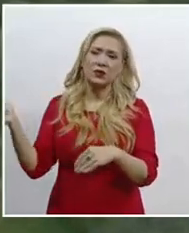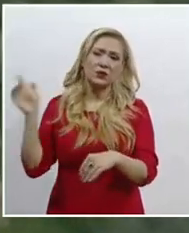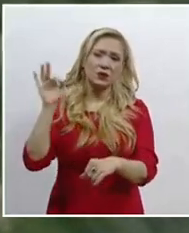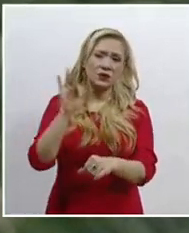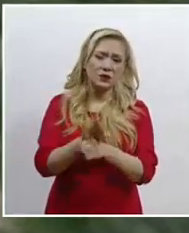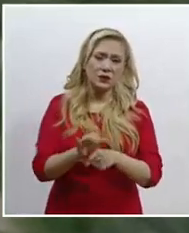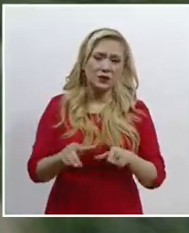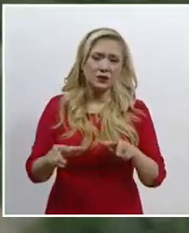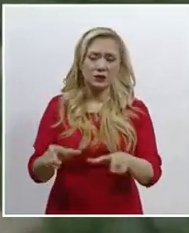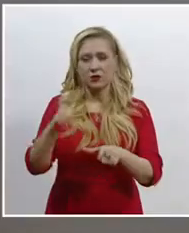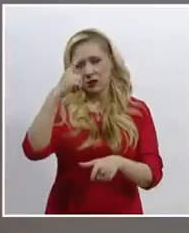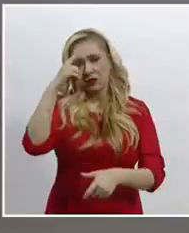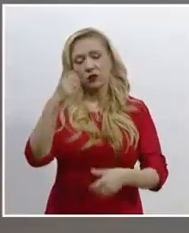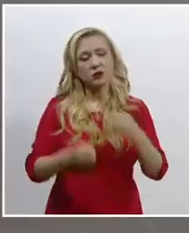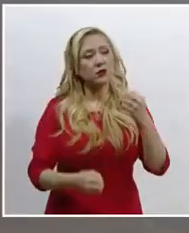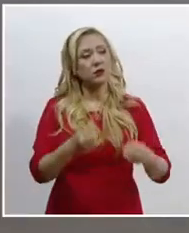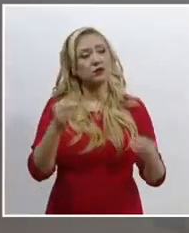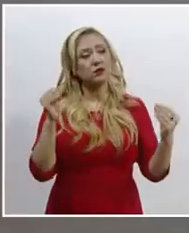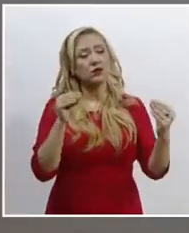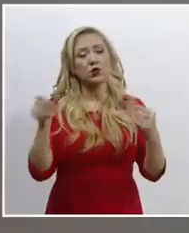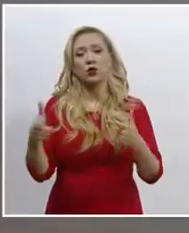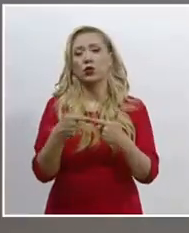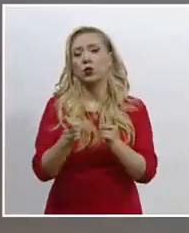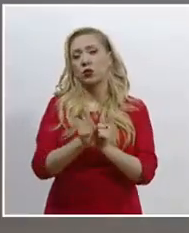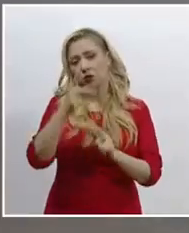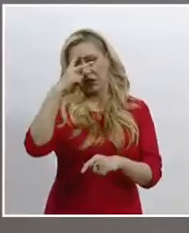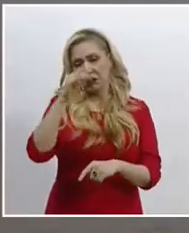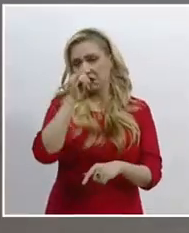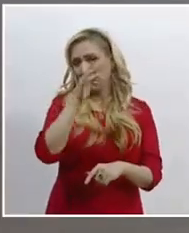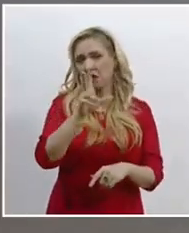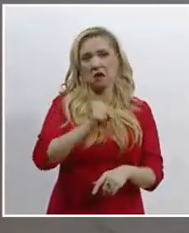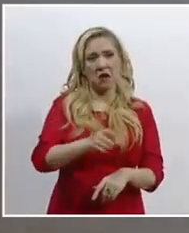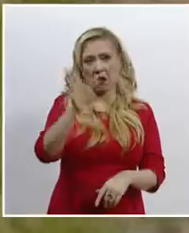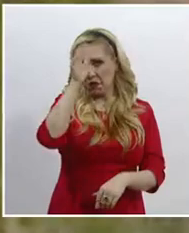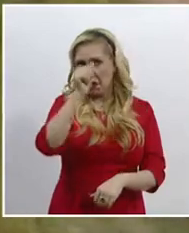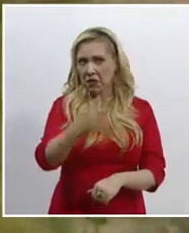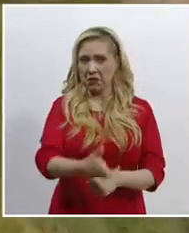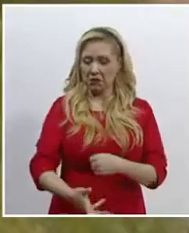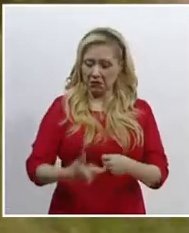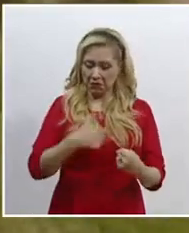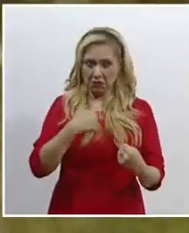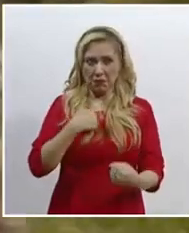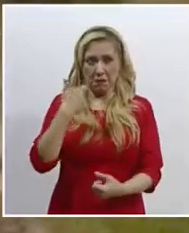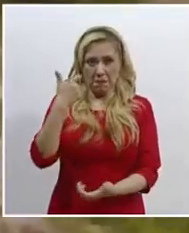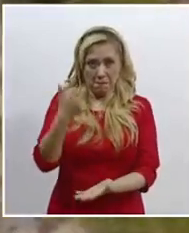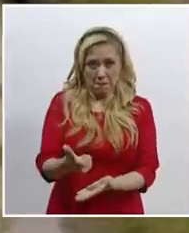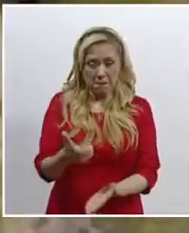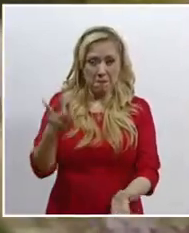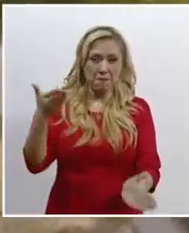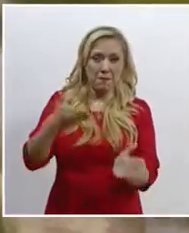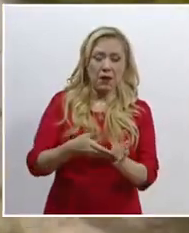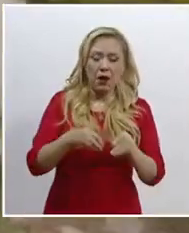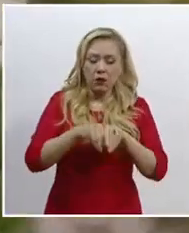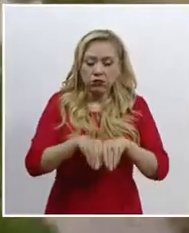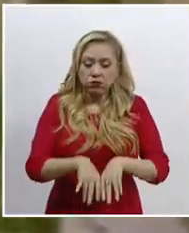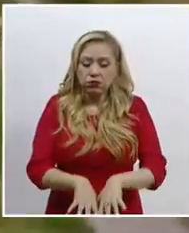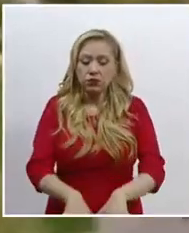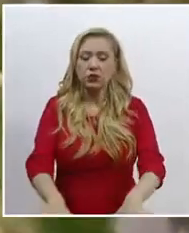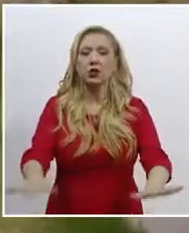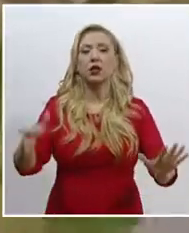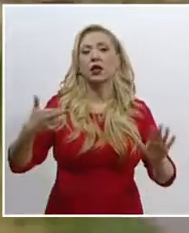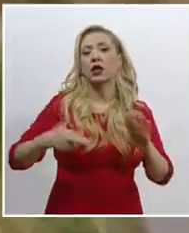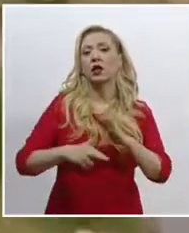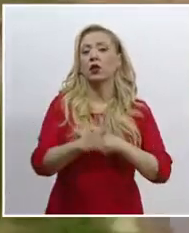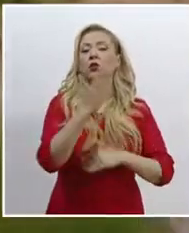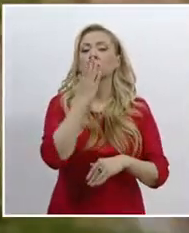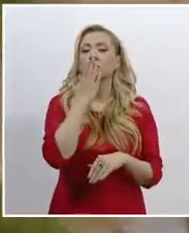que concluya el juicio que promovió Grupo México para impugnar las medidas de reparación que debe cumplir por el derrame en el río Sonora, mismas